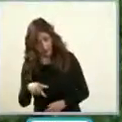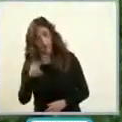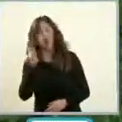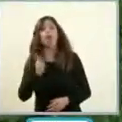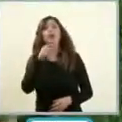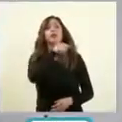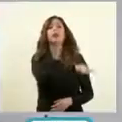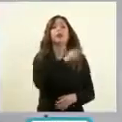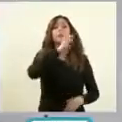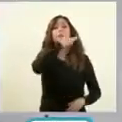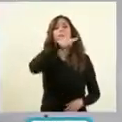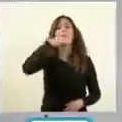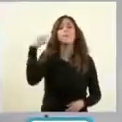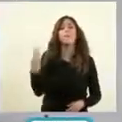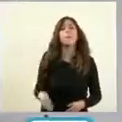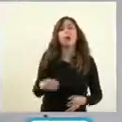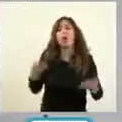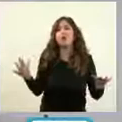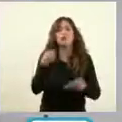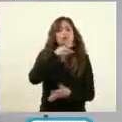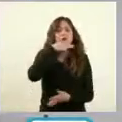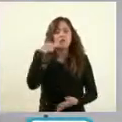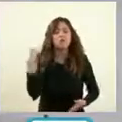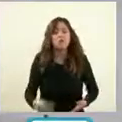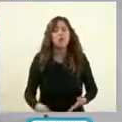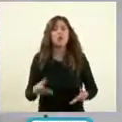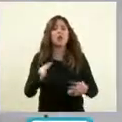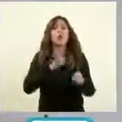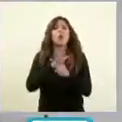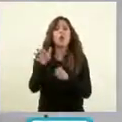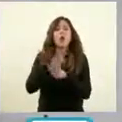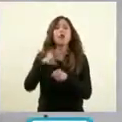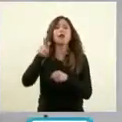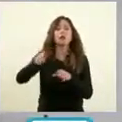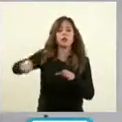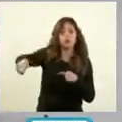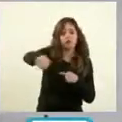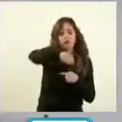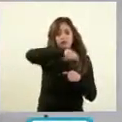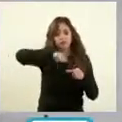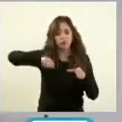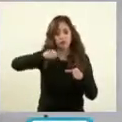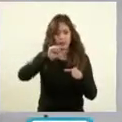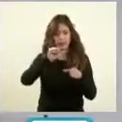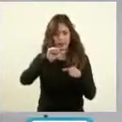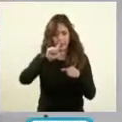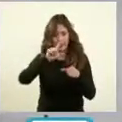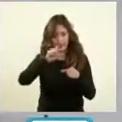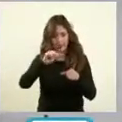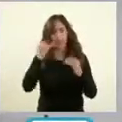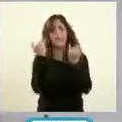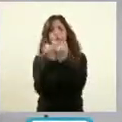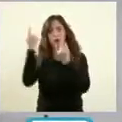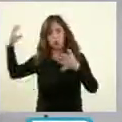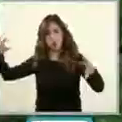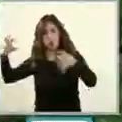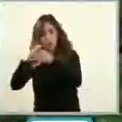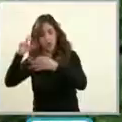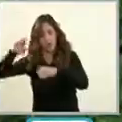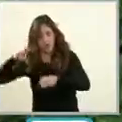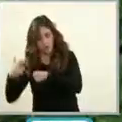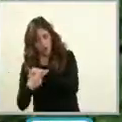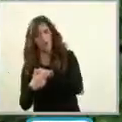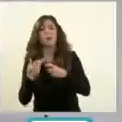Ah, sí. En términos de que, pues el mole sí es una salsa que tiene elementos europeos y